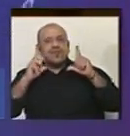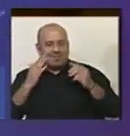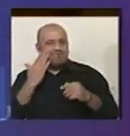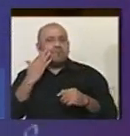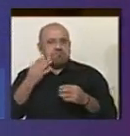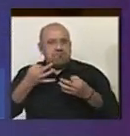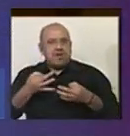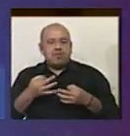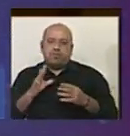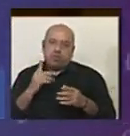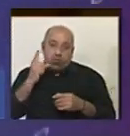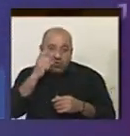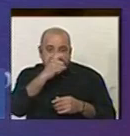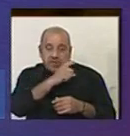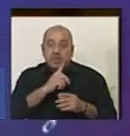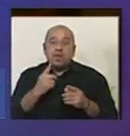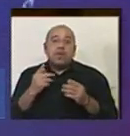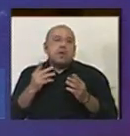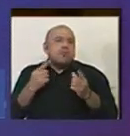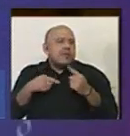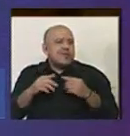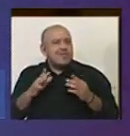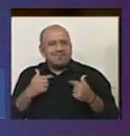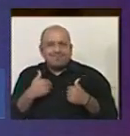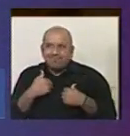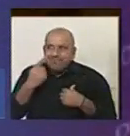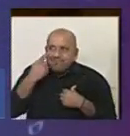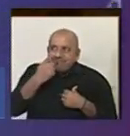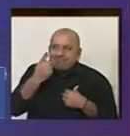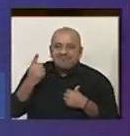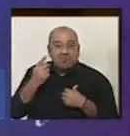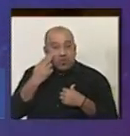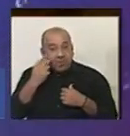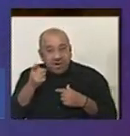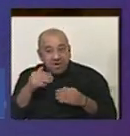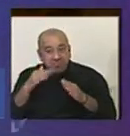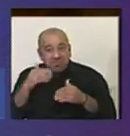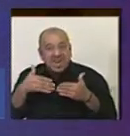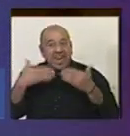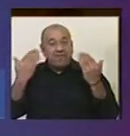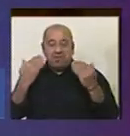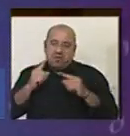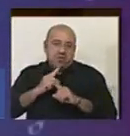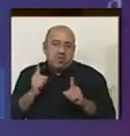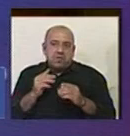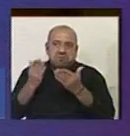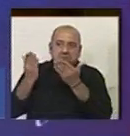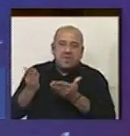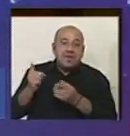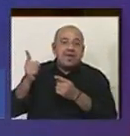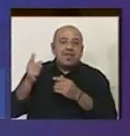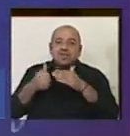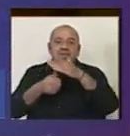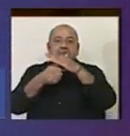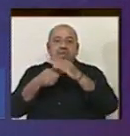costar mucho con Occidente, pero de igual manera yo no veo que esto vaya a afectar a su digamos su condición de